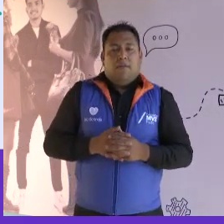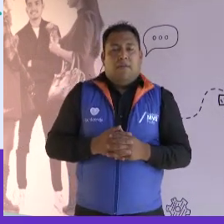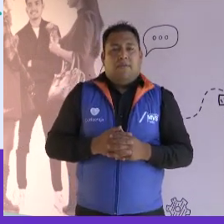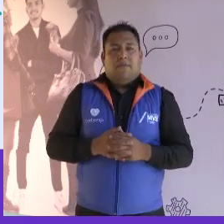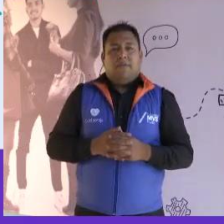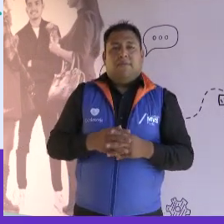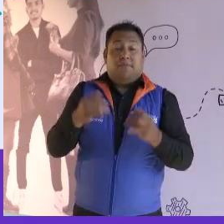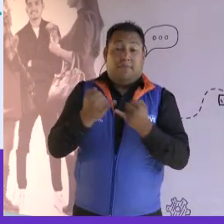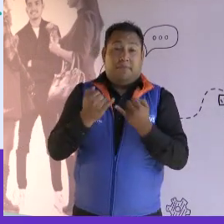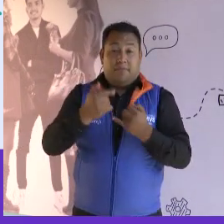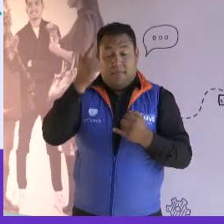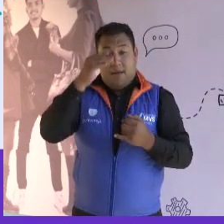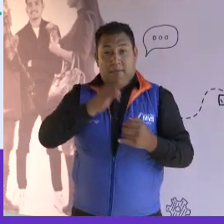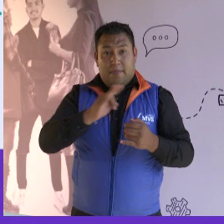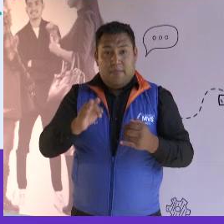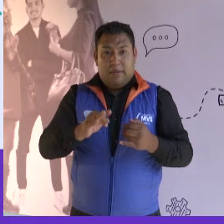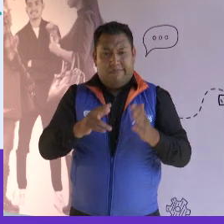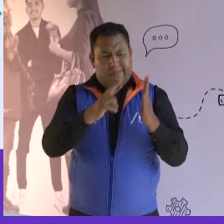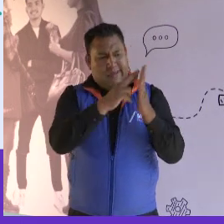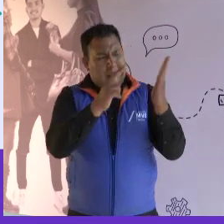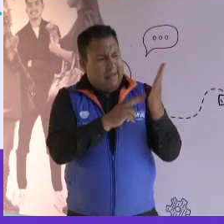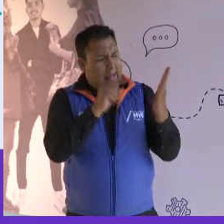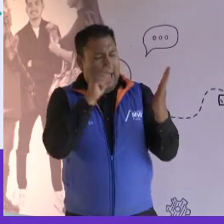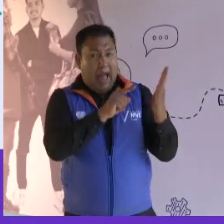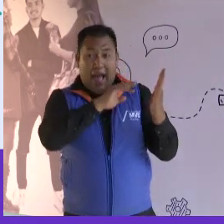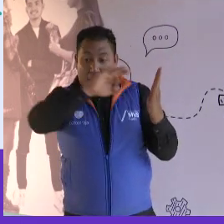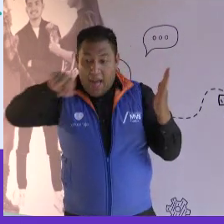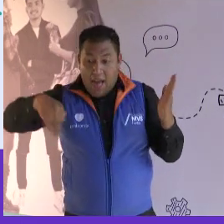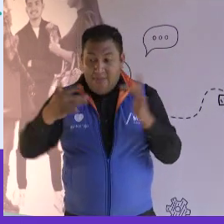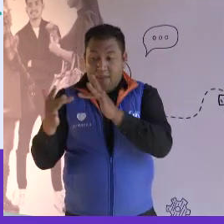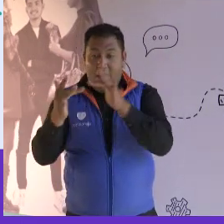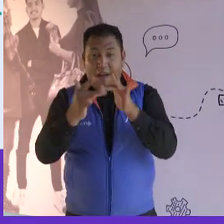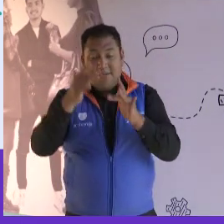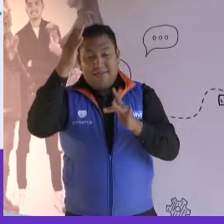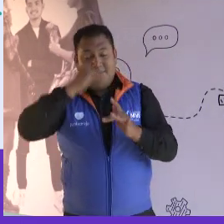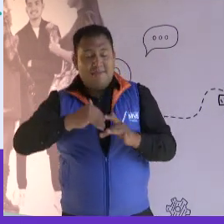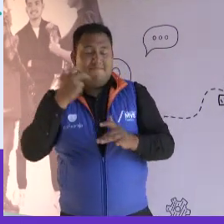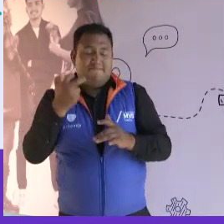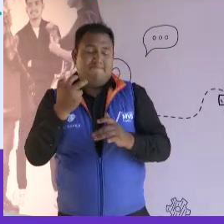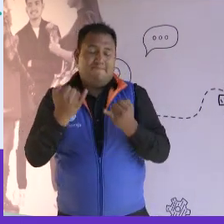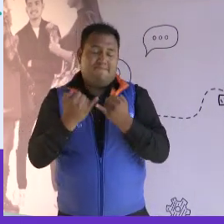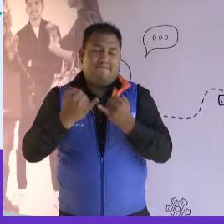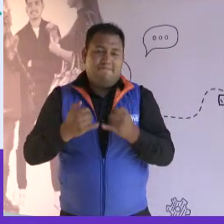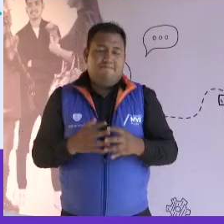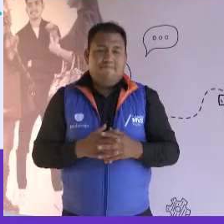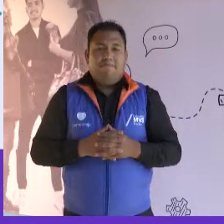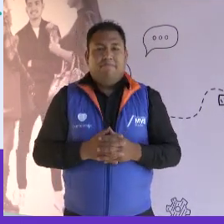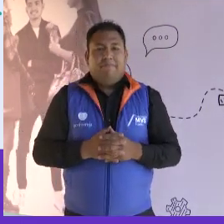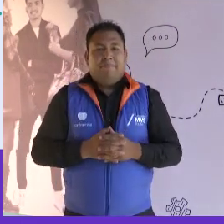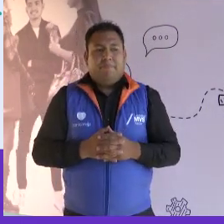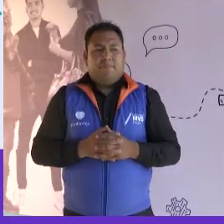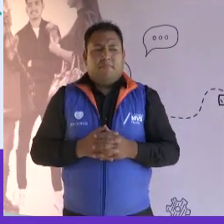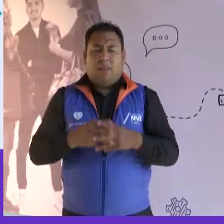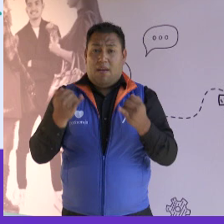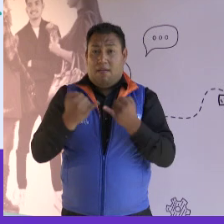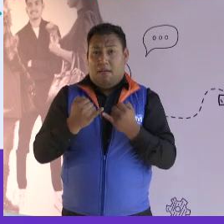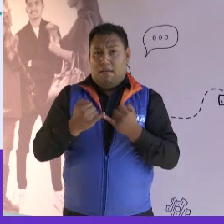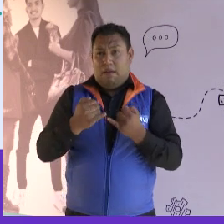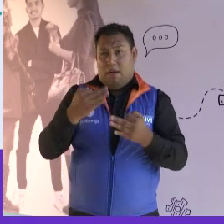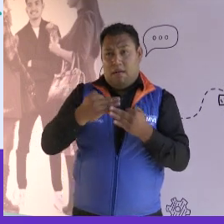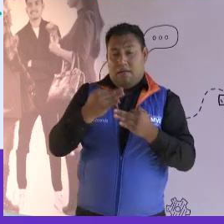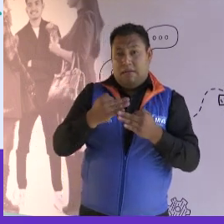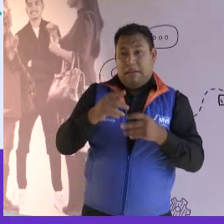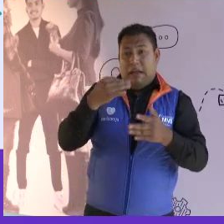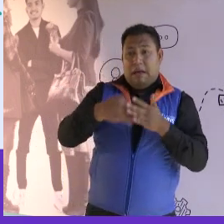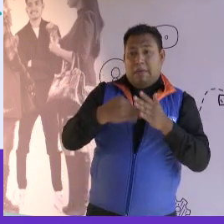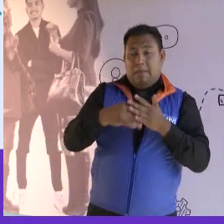expectativas también es muy, muy importante, y el tema de gestionar los conflictos. Aquí, claro, no hemos comentado mucho el tema de los conflictos,